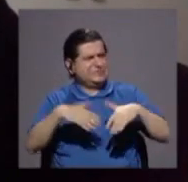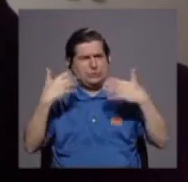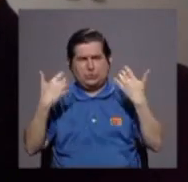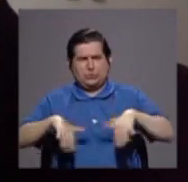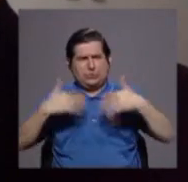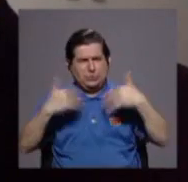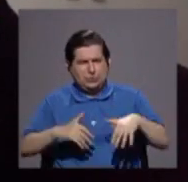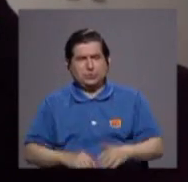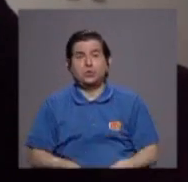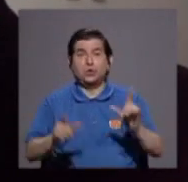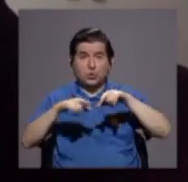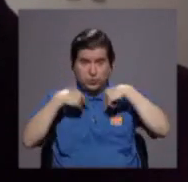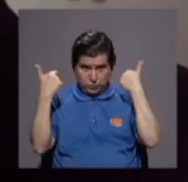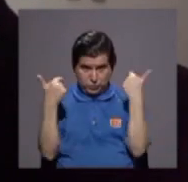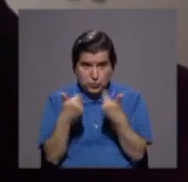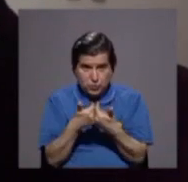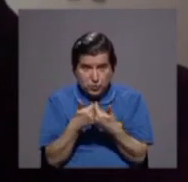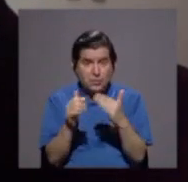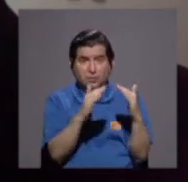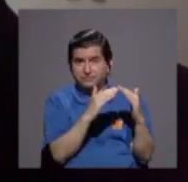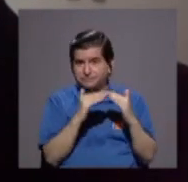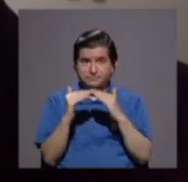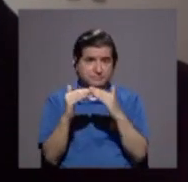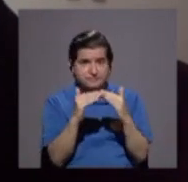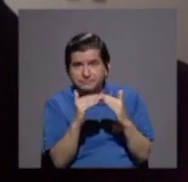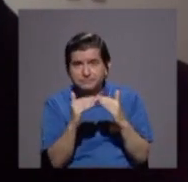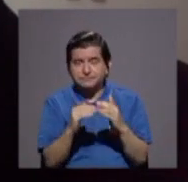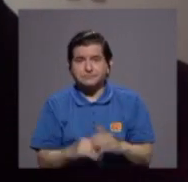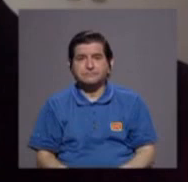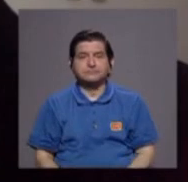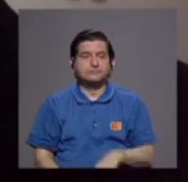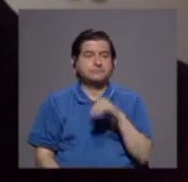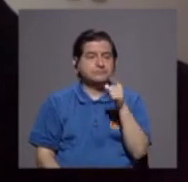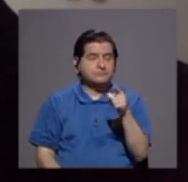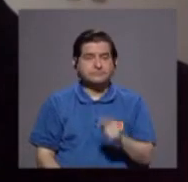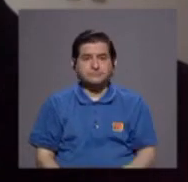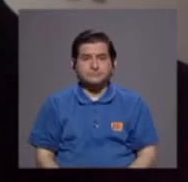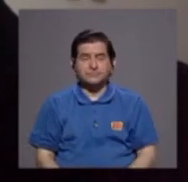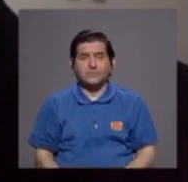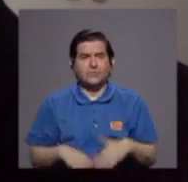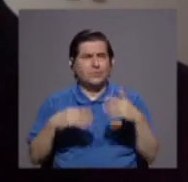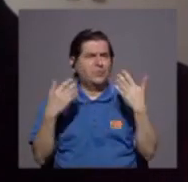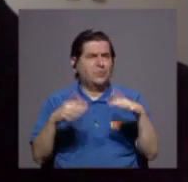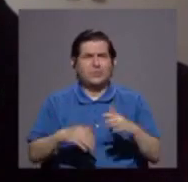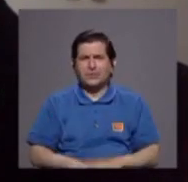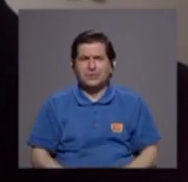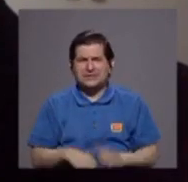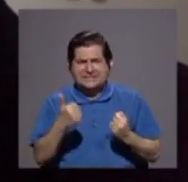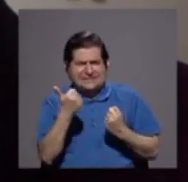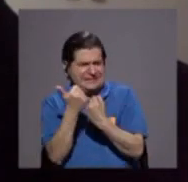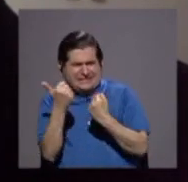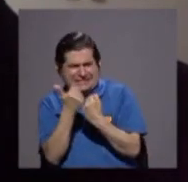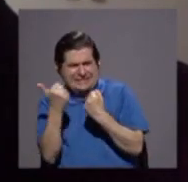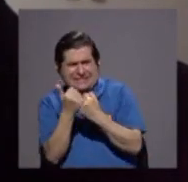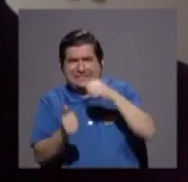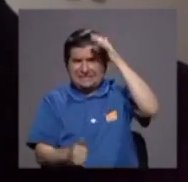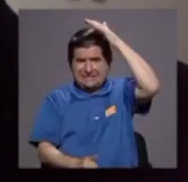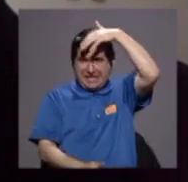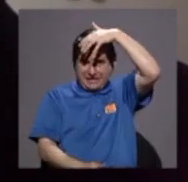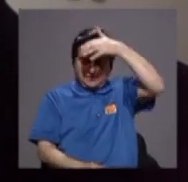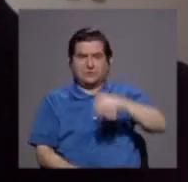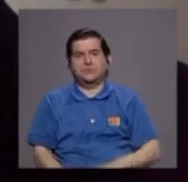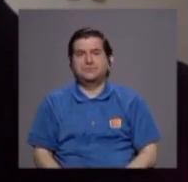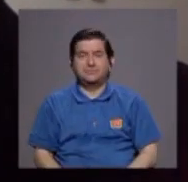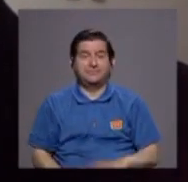que hay un sector de la población que es tan fanático pro-Trump que